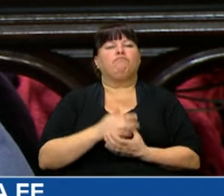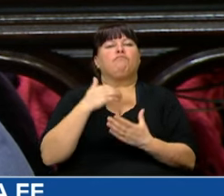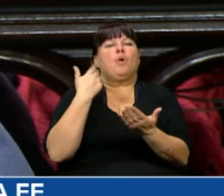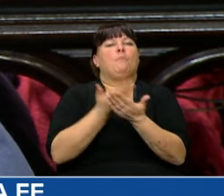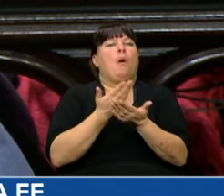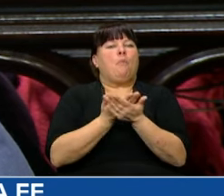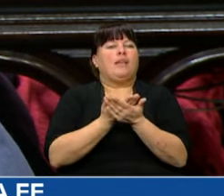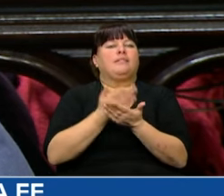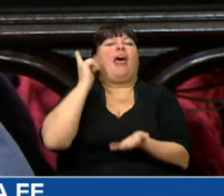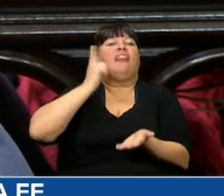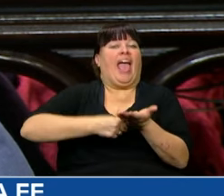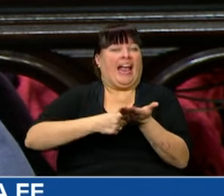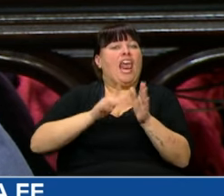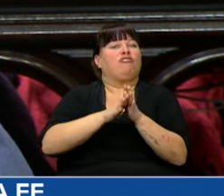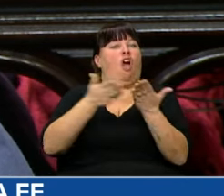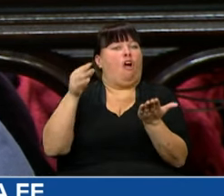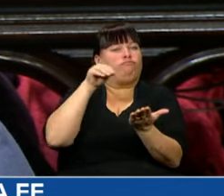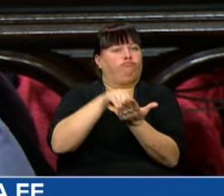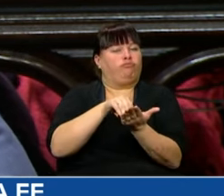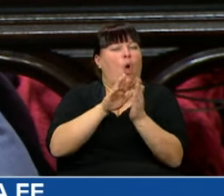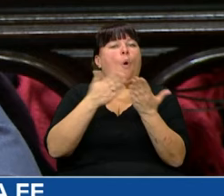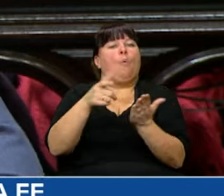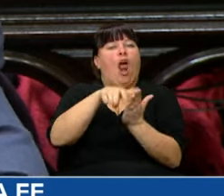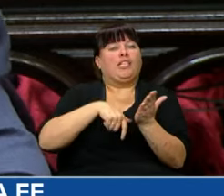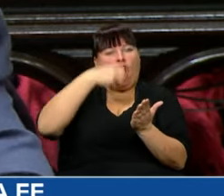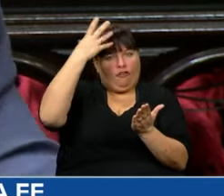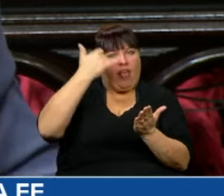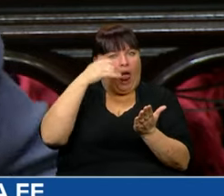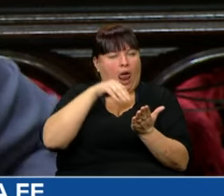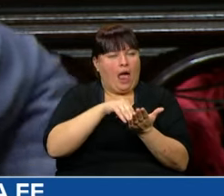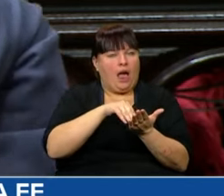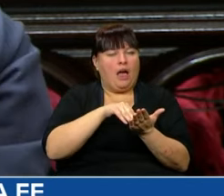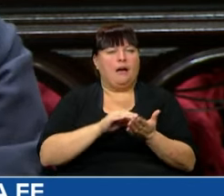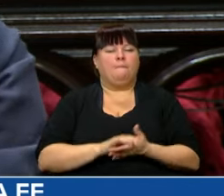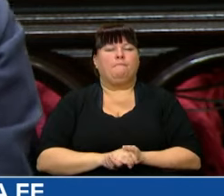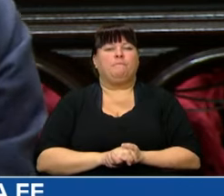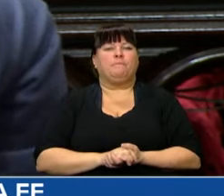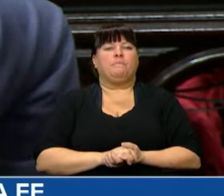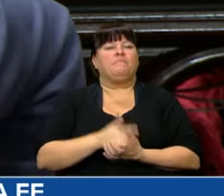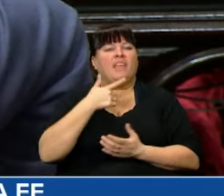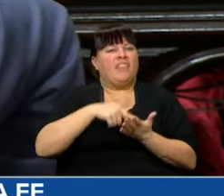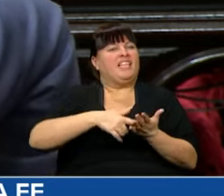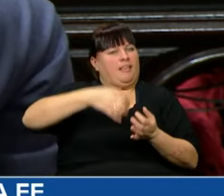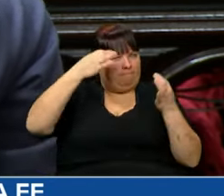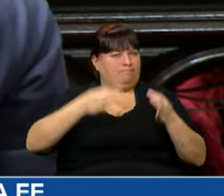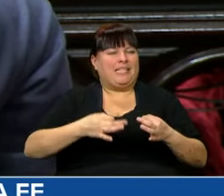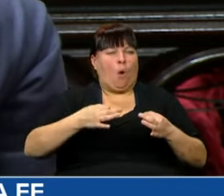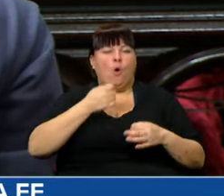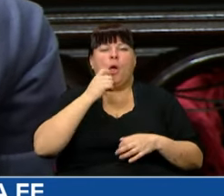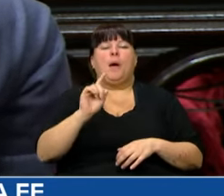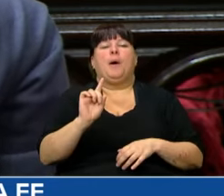impulsaron un decreto que está publicado en el boletín oficial y que ya garantiza